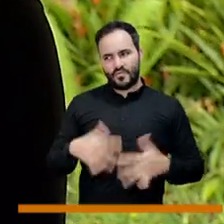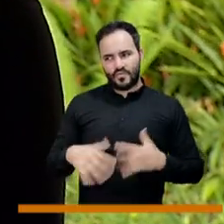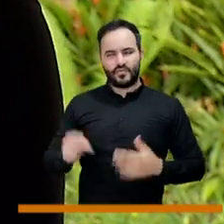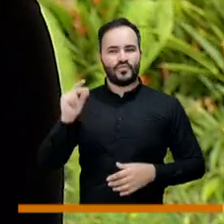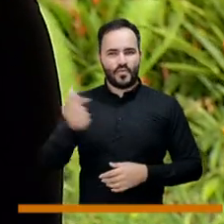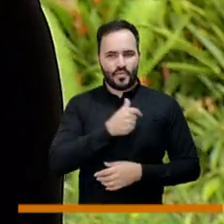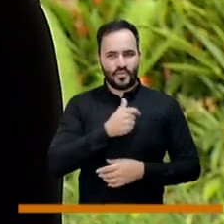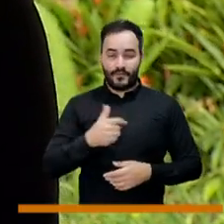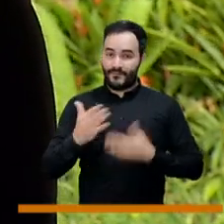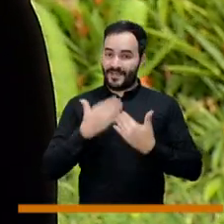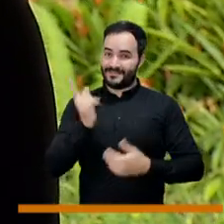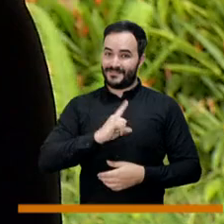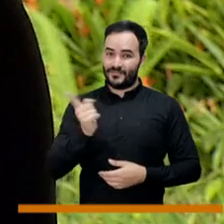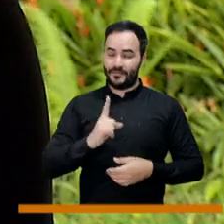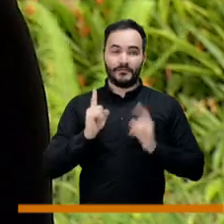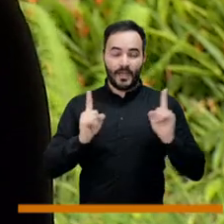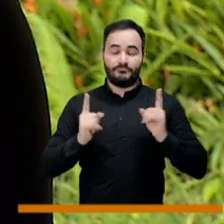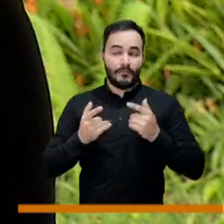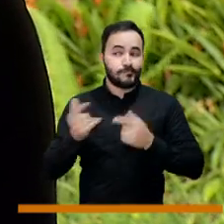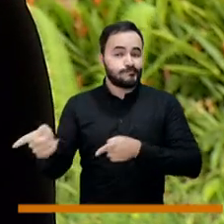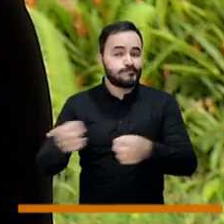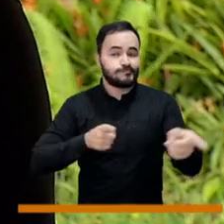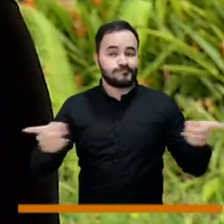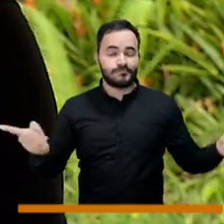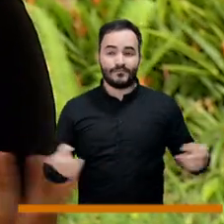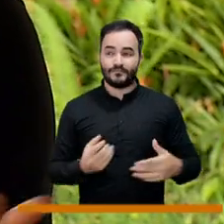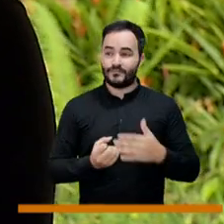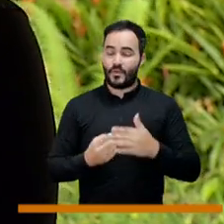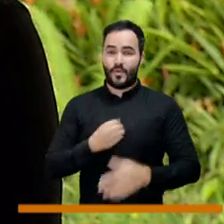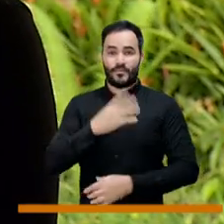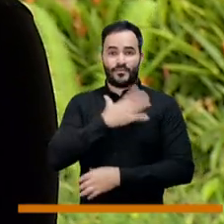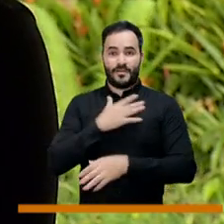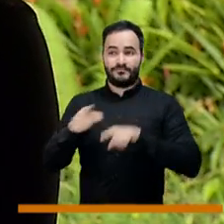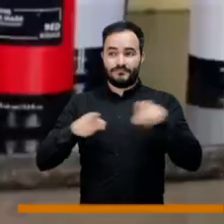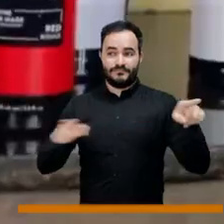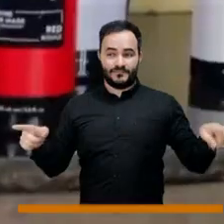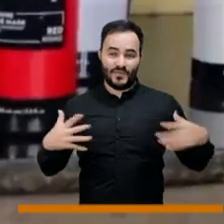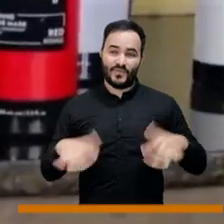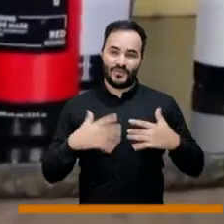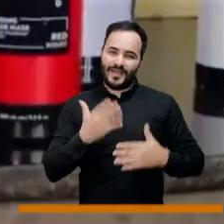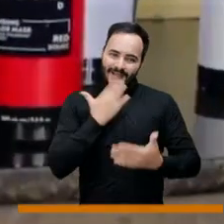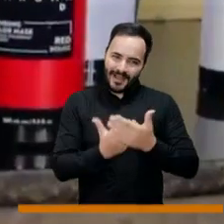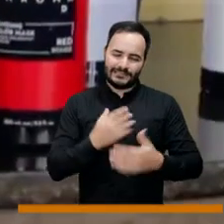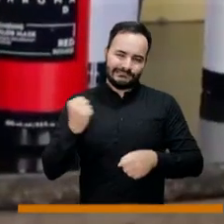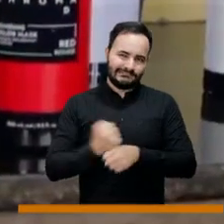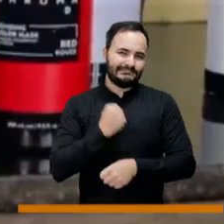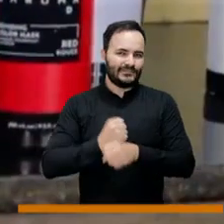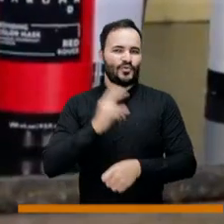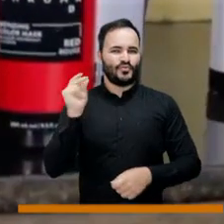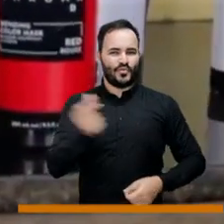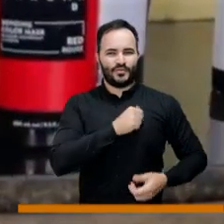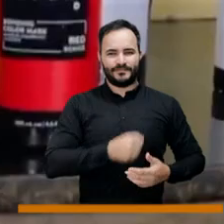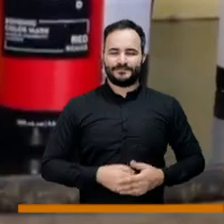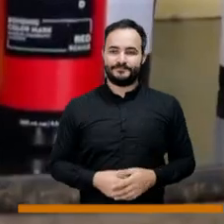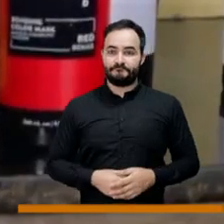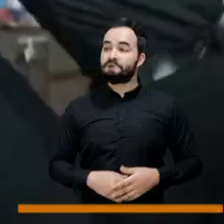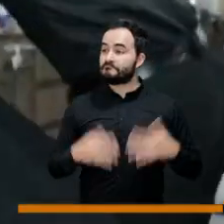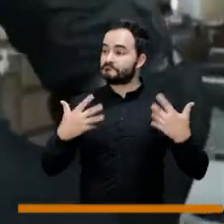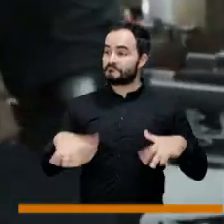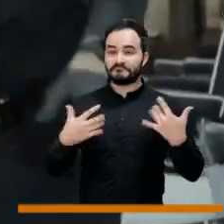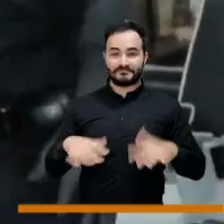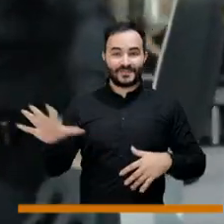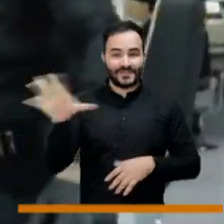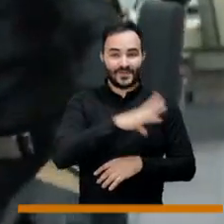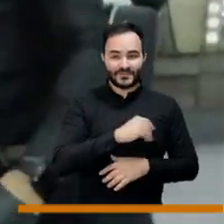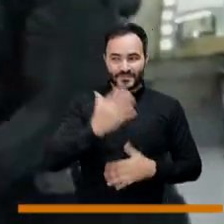fácil emprender, pero yo creo que sí hay muchas oportunidades, y mira lo que hoy en día hemos logrado con esfuerzo y mucho trabajo. Y aquí acabamos de conocer unos